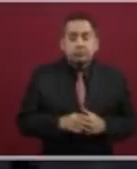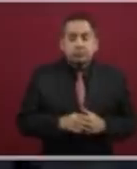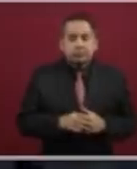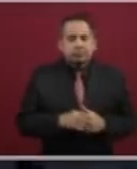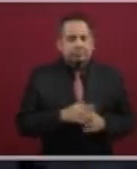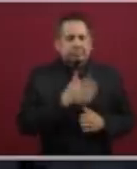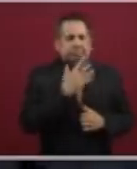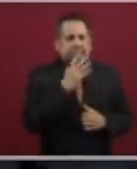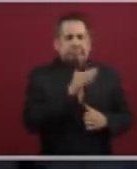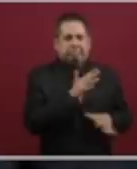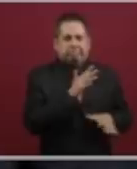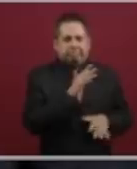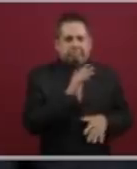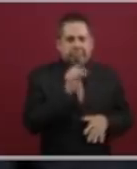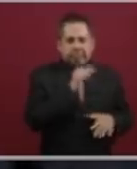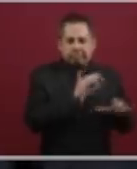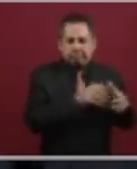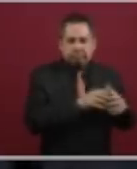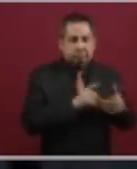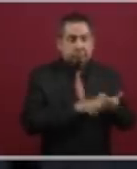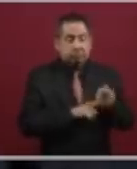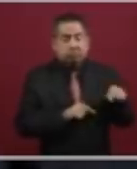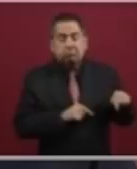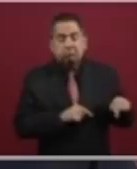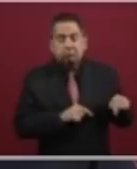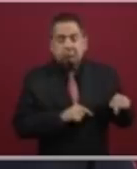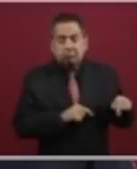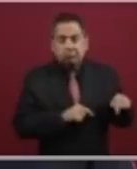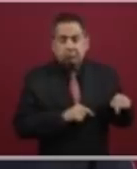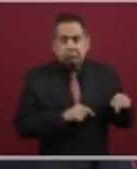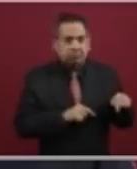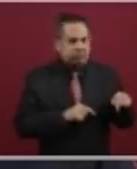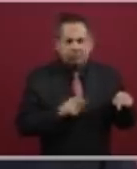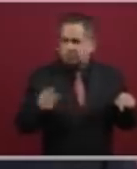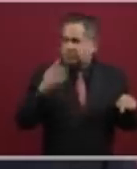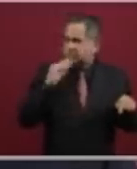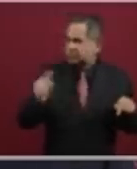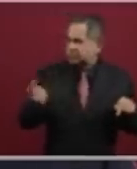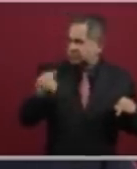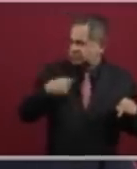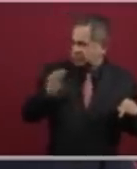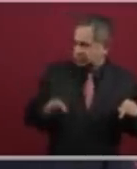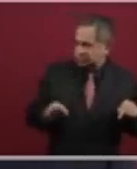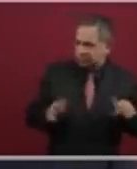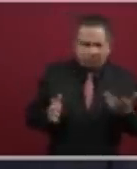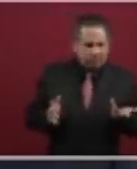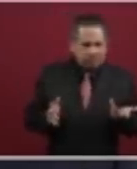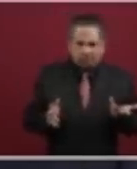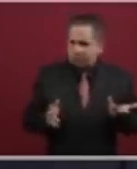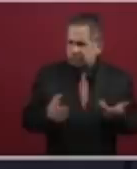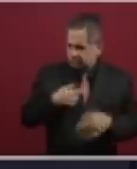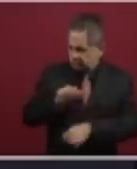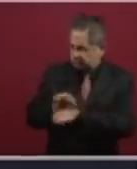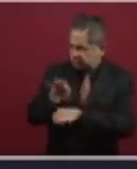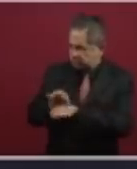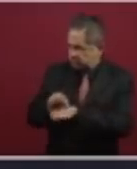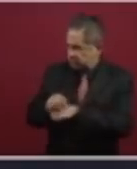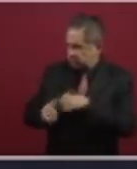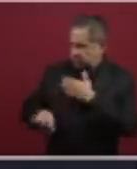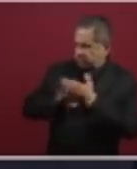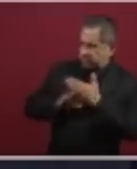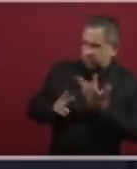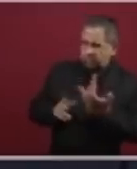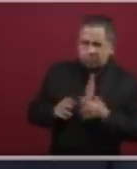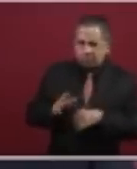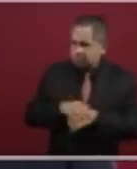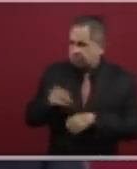ramplones, hasta se sintieron traicionados por Maximiliano,